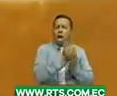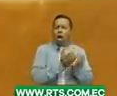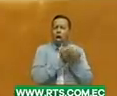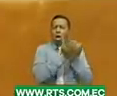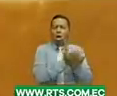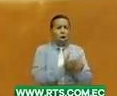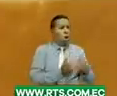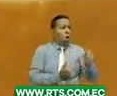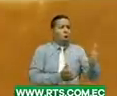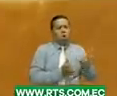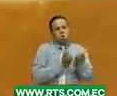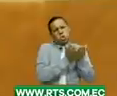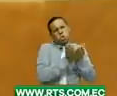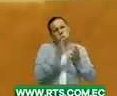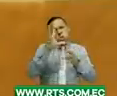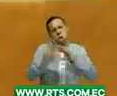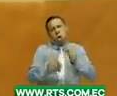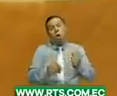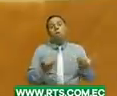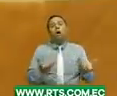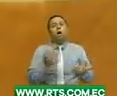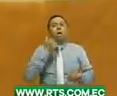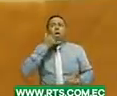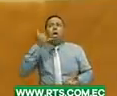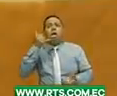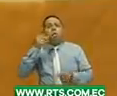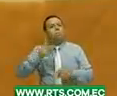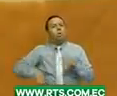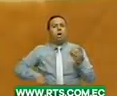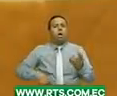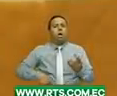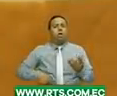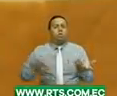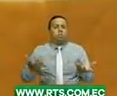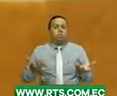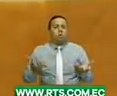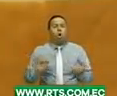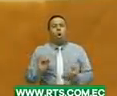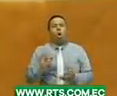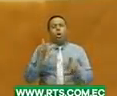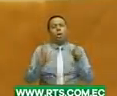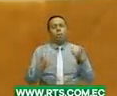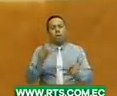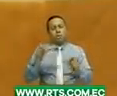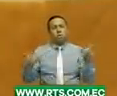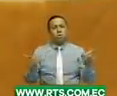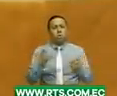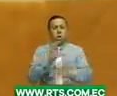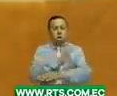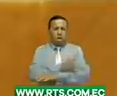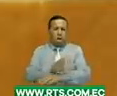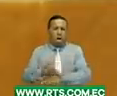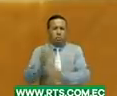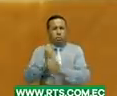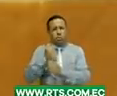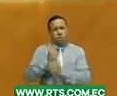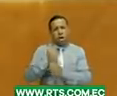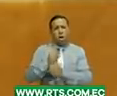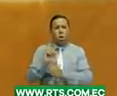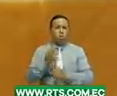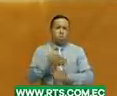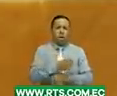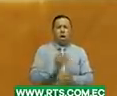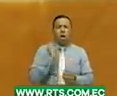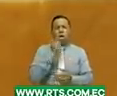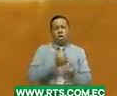la fuerza pública. Y no es posible que dejemos a un agricultor, a un ganadero, a un pescador artesanal,